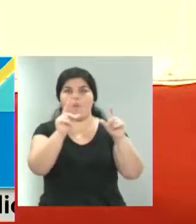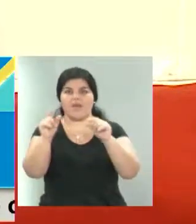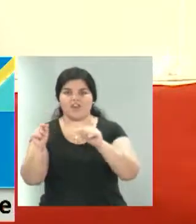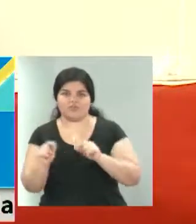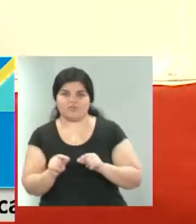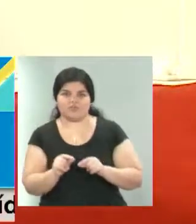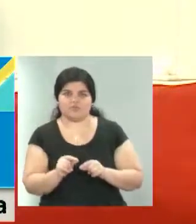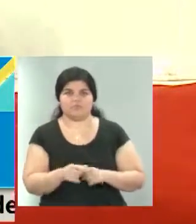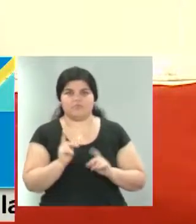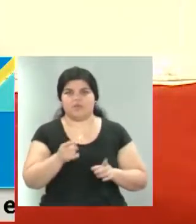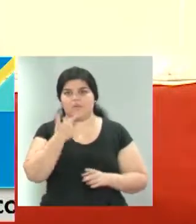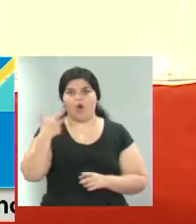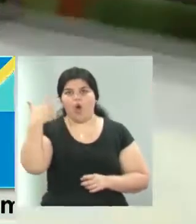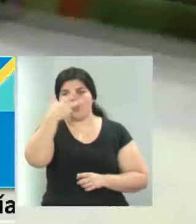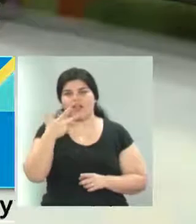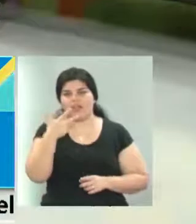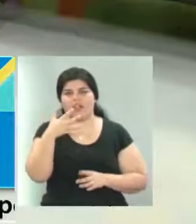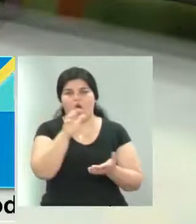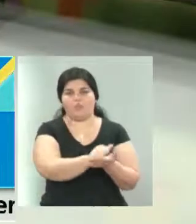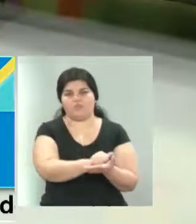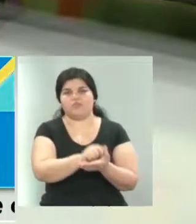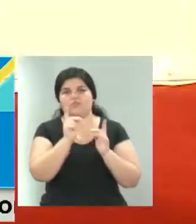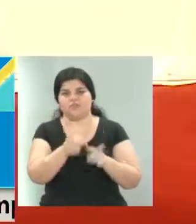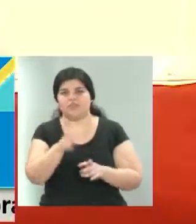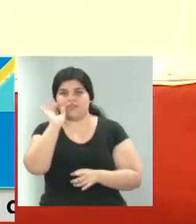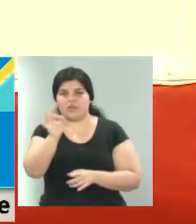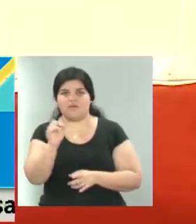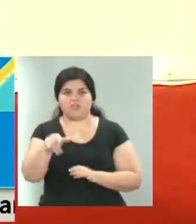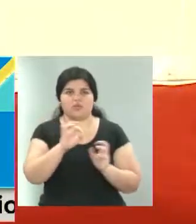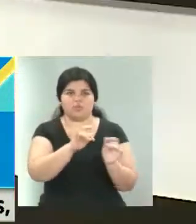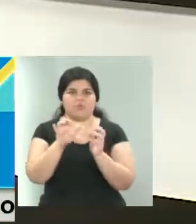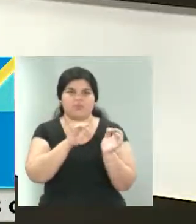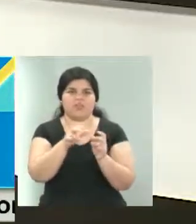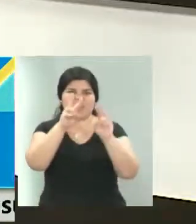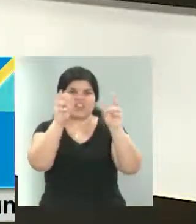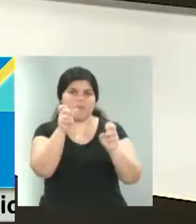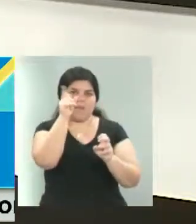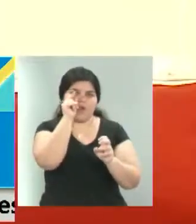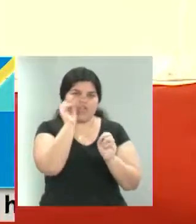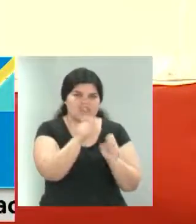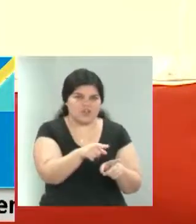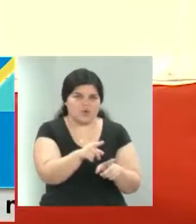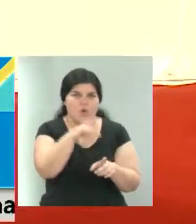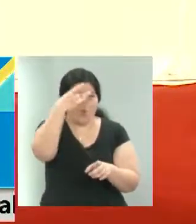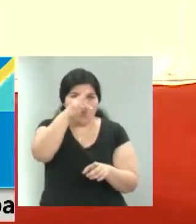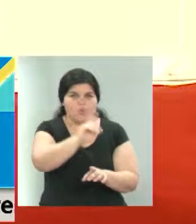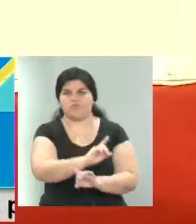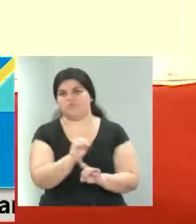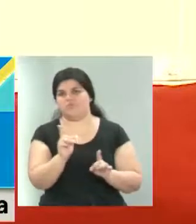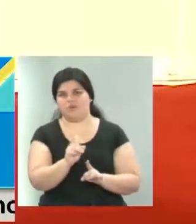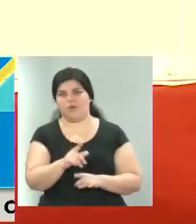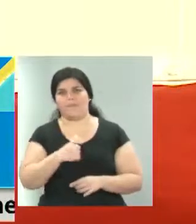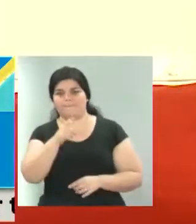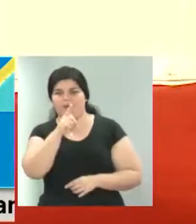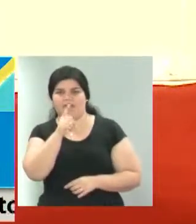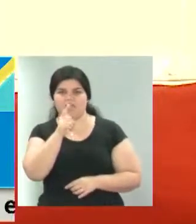la hotelería, pero me imaginaba que traer una final, y no era un debate político, yo lo tomé como eso, a mí me parecía que era más una cuestión de poner a